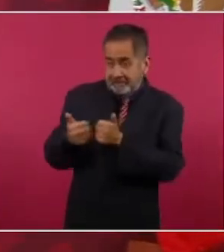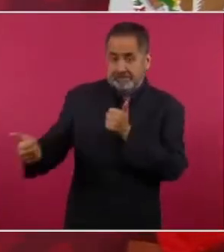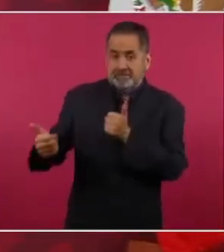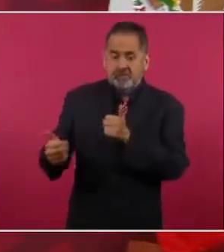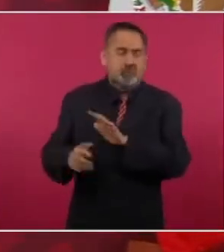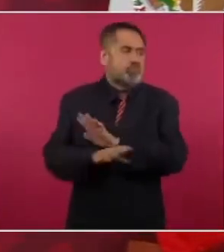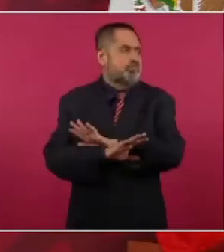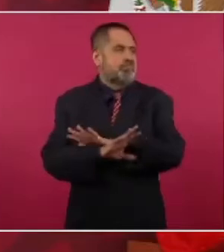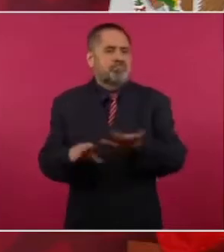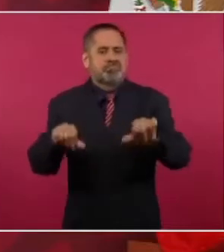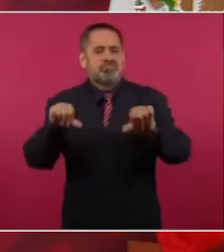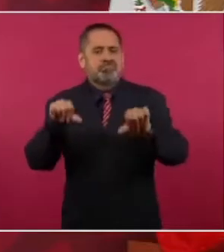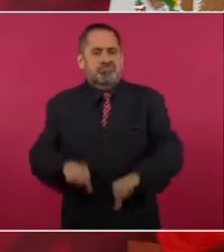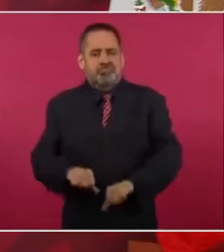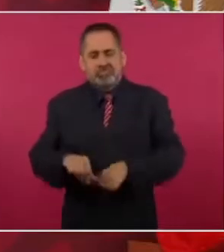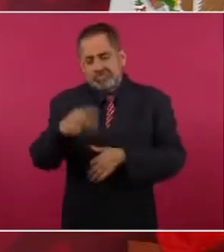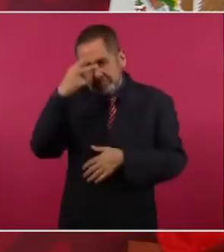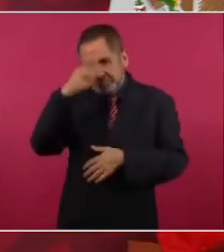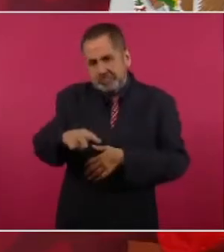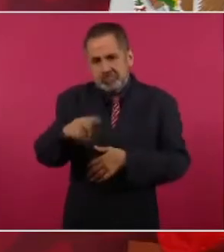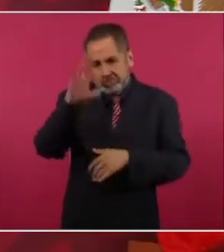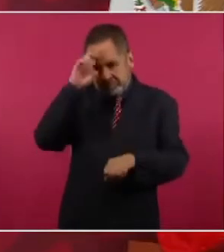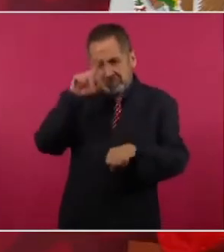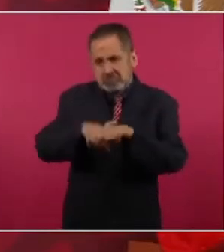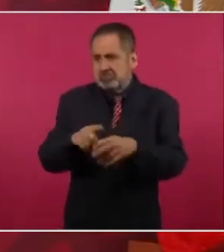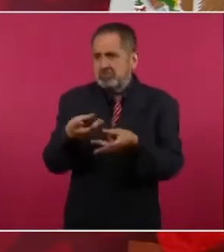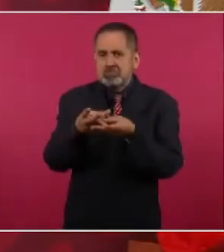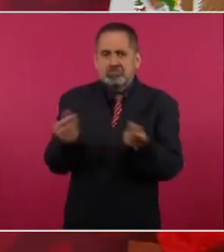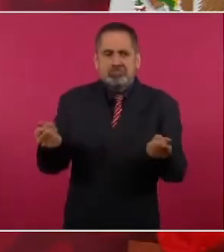tendríamos identidad cultural.